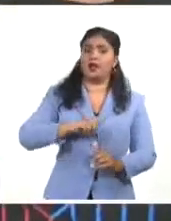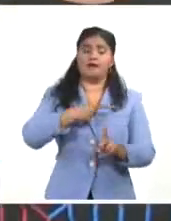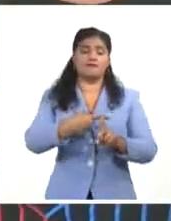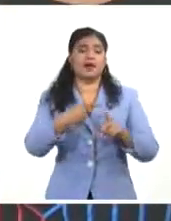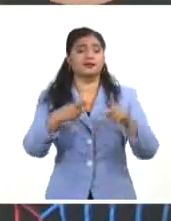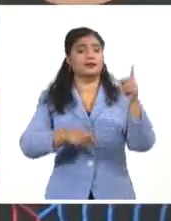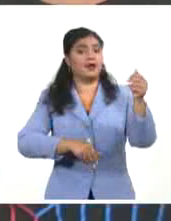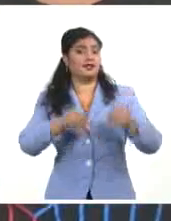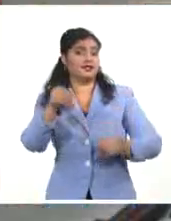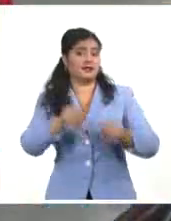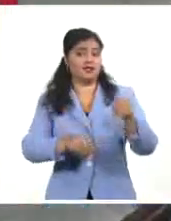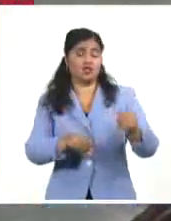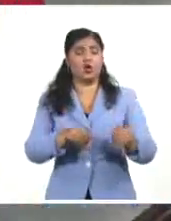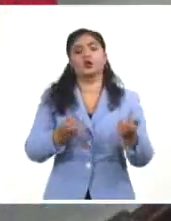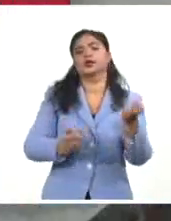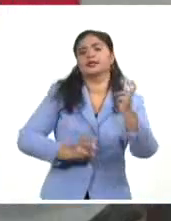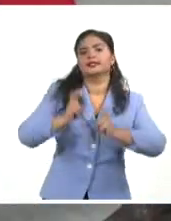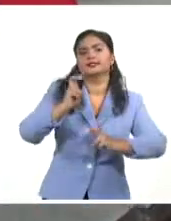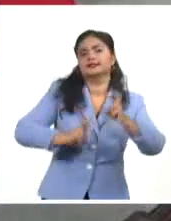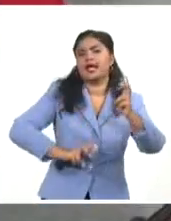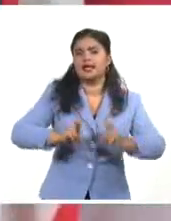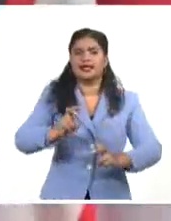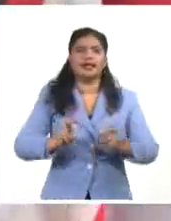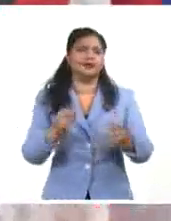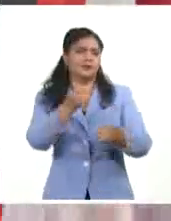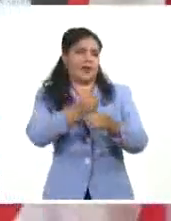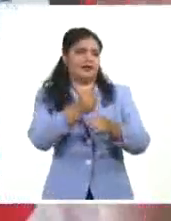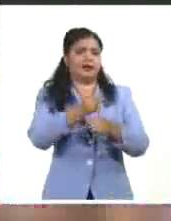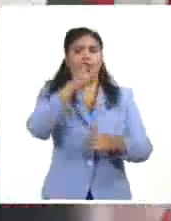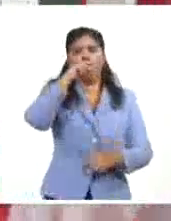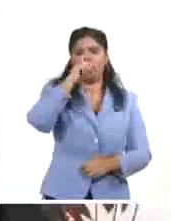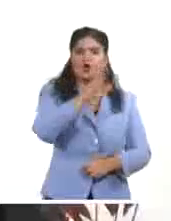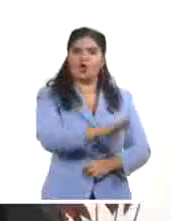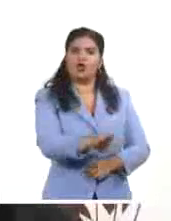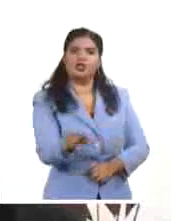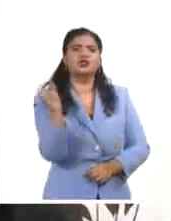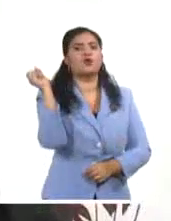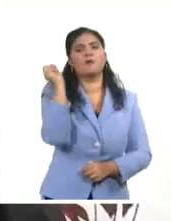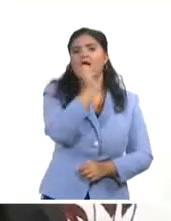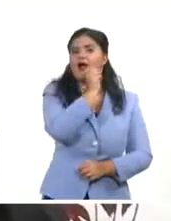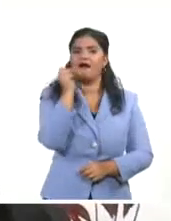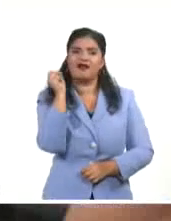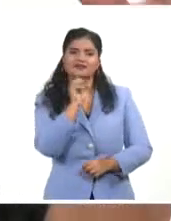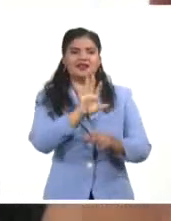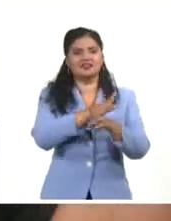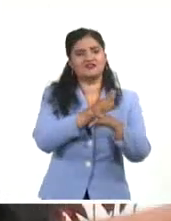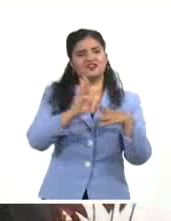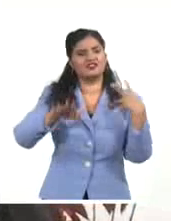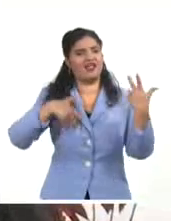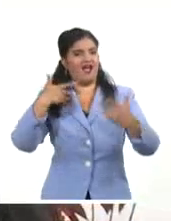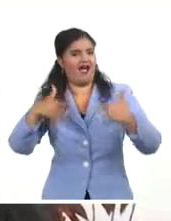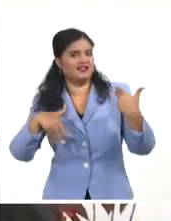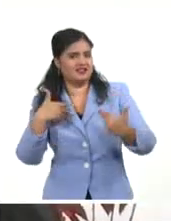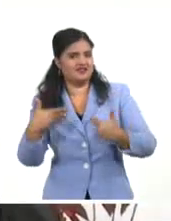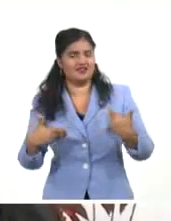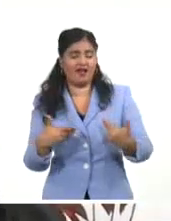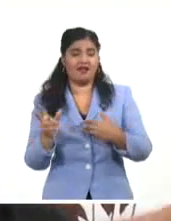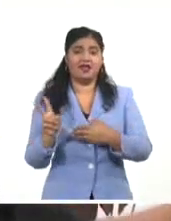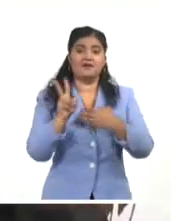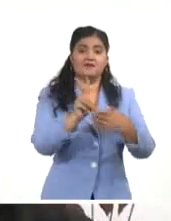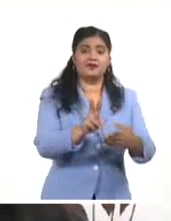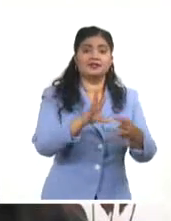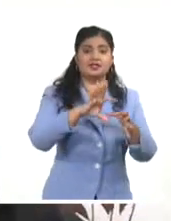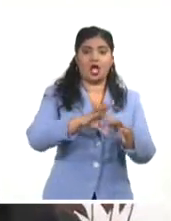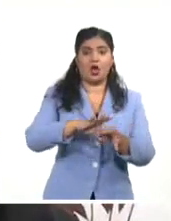los diferentes espacios de la edición 41 del Festival del Caribe. Vamos a hacer diversas visitas, vamos a ir a Guantánamo desde